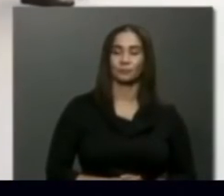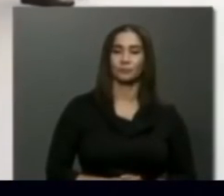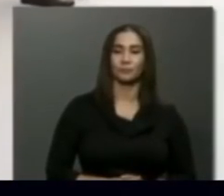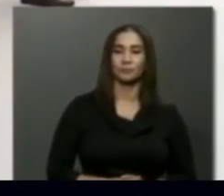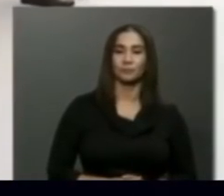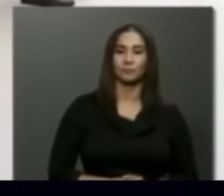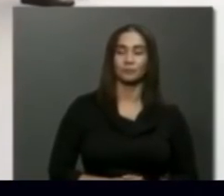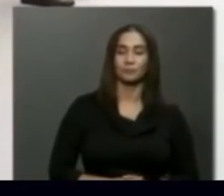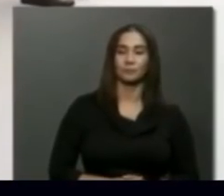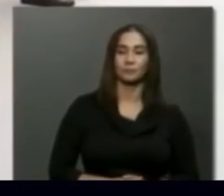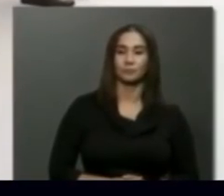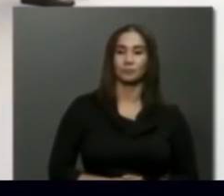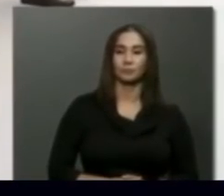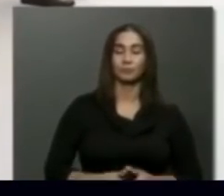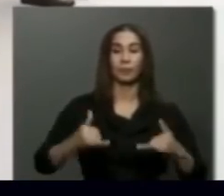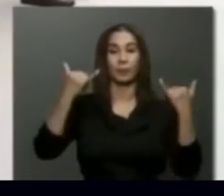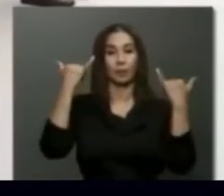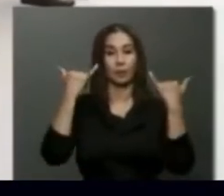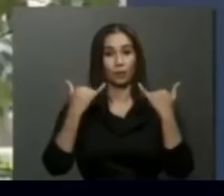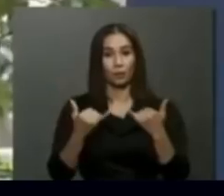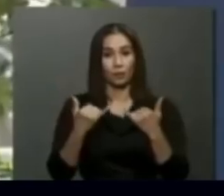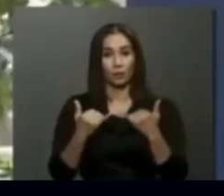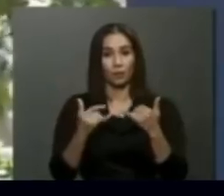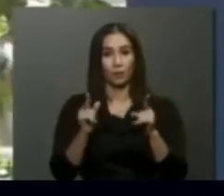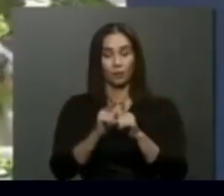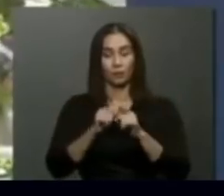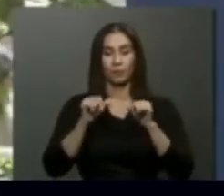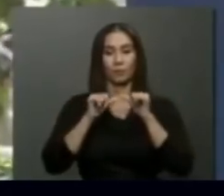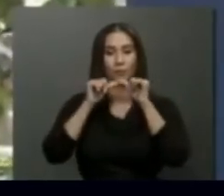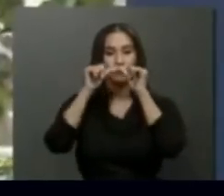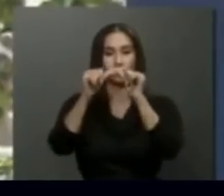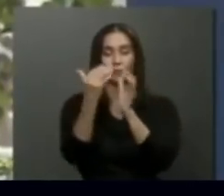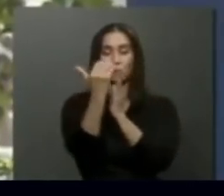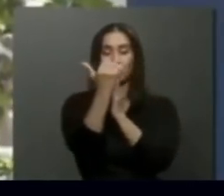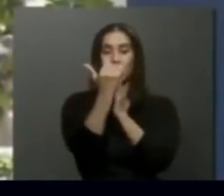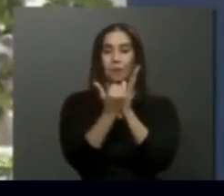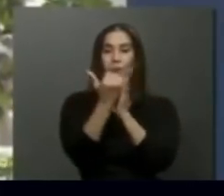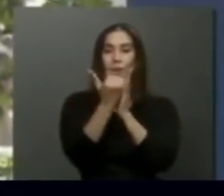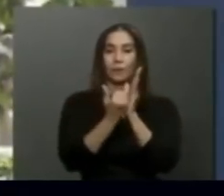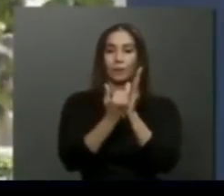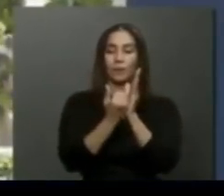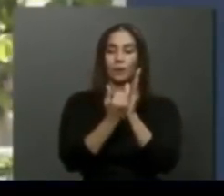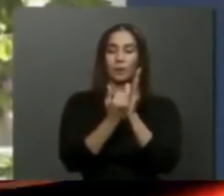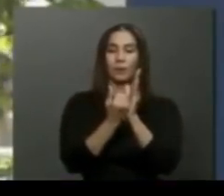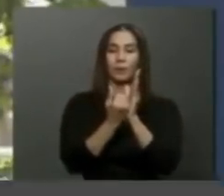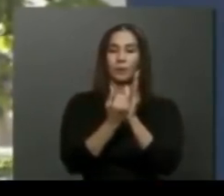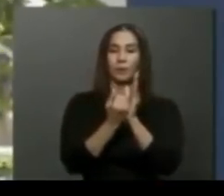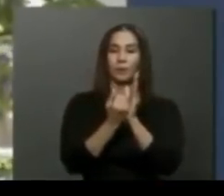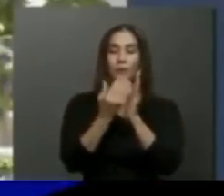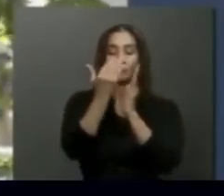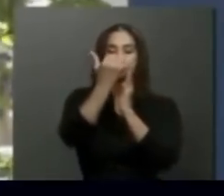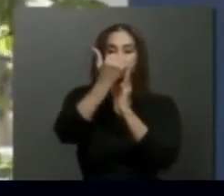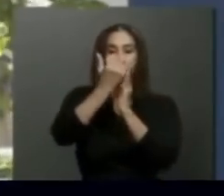Todavía hoy tenemos y seguimos bajando en uno de los